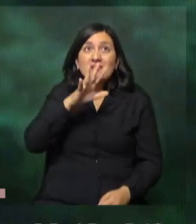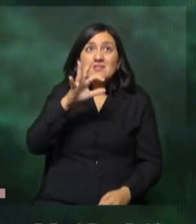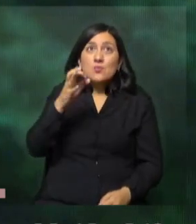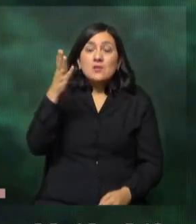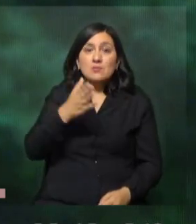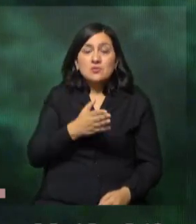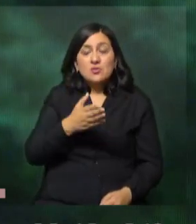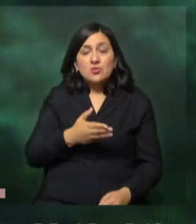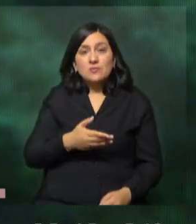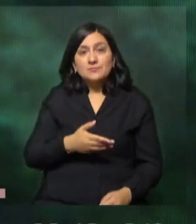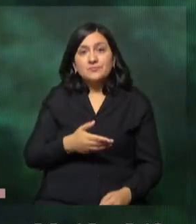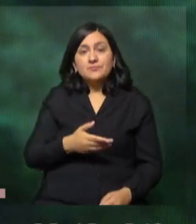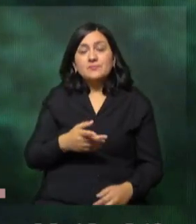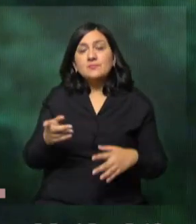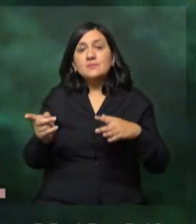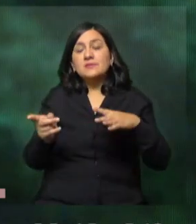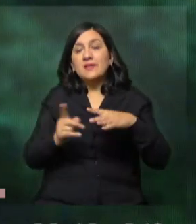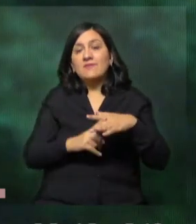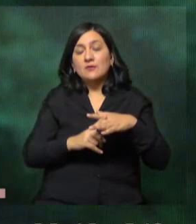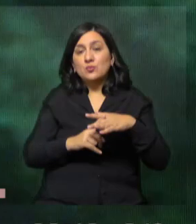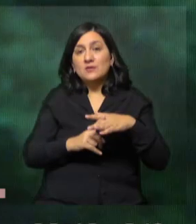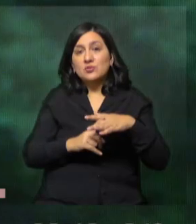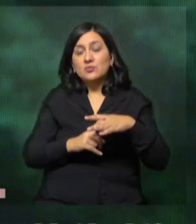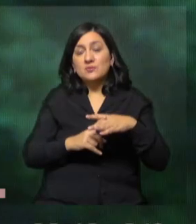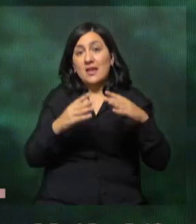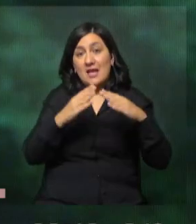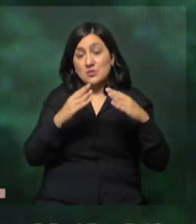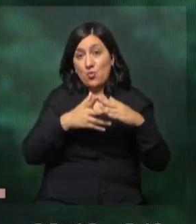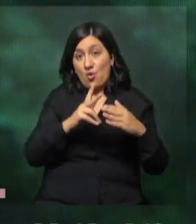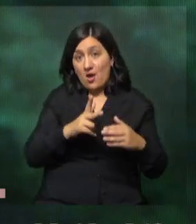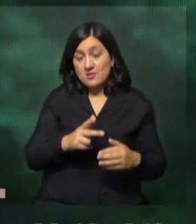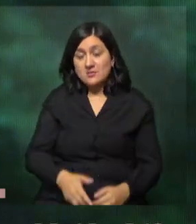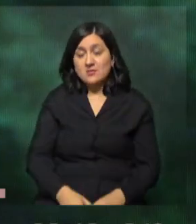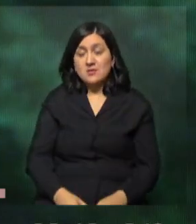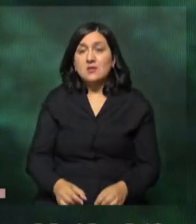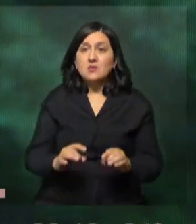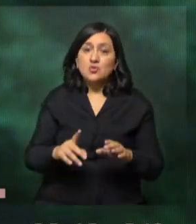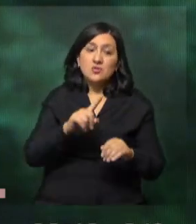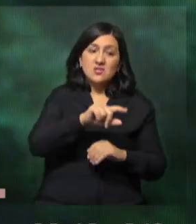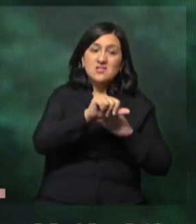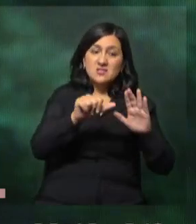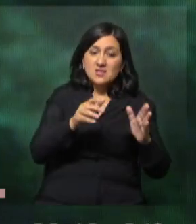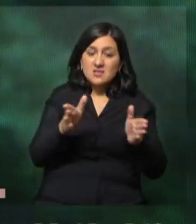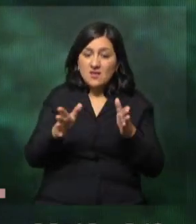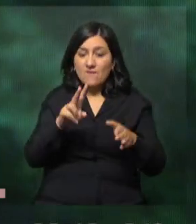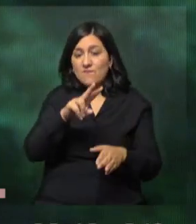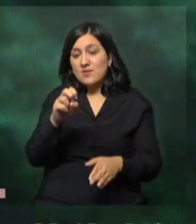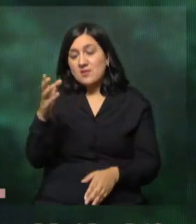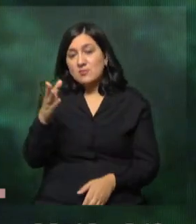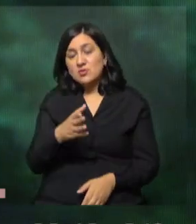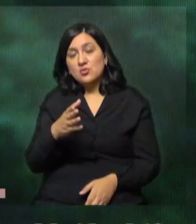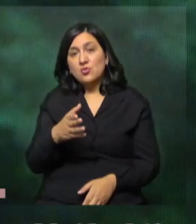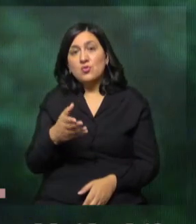ingresa por la facturación que recibe de los hogares, y solo entre un 16 y un 20% de los